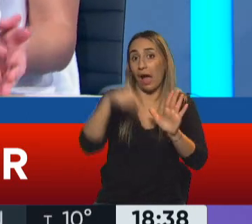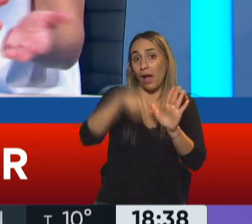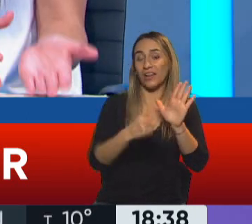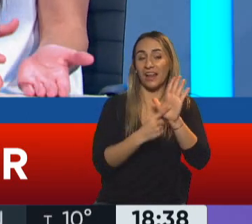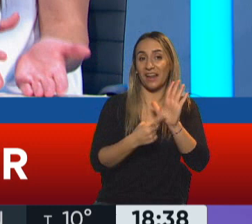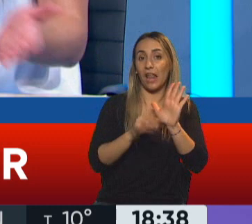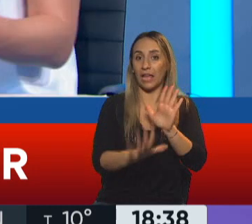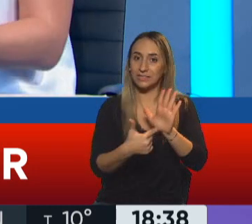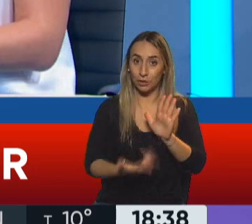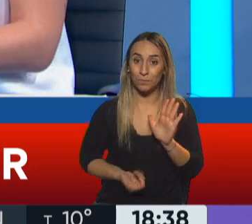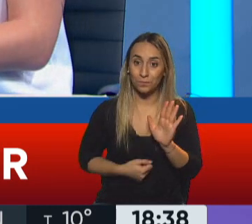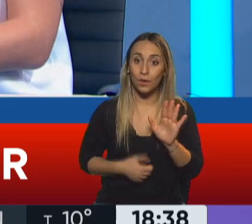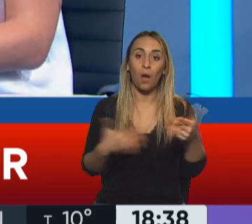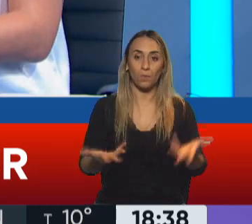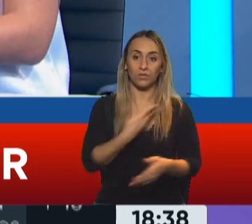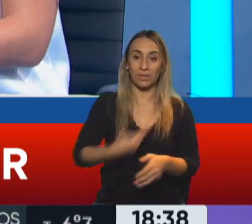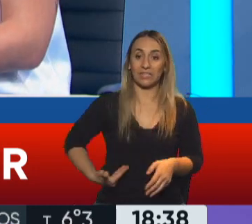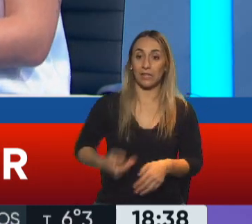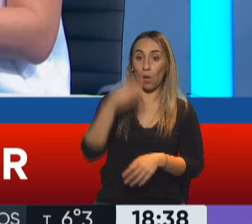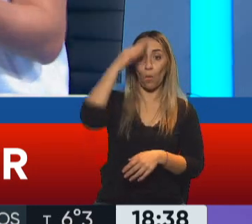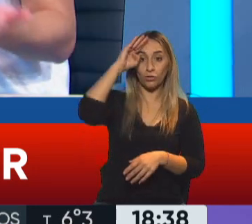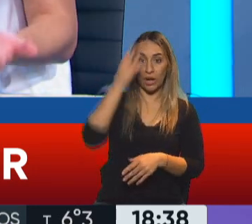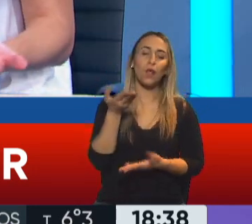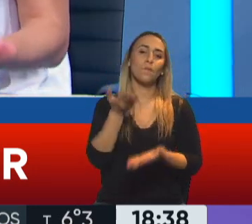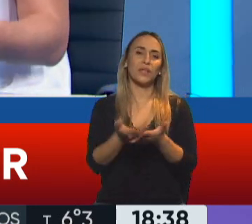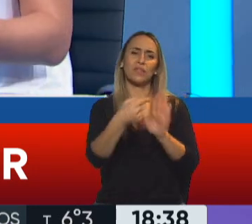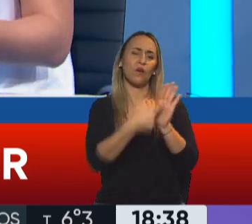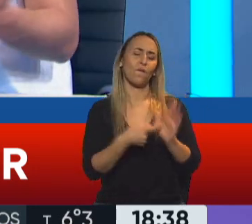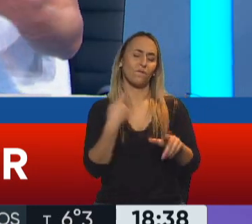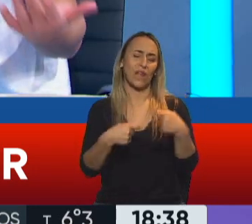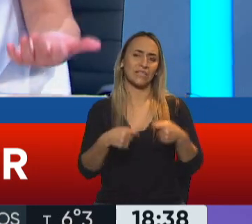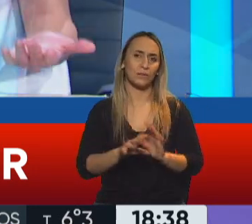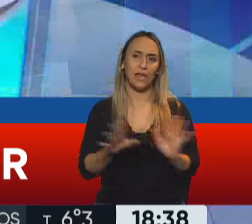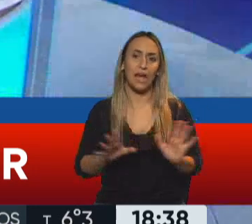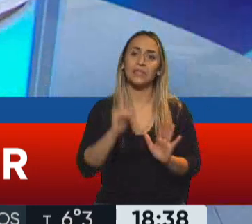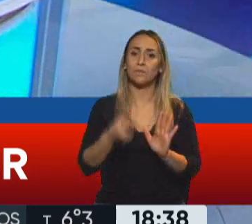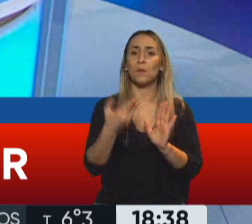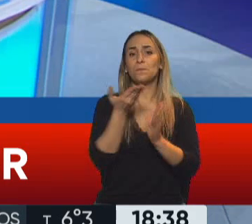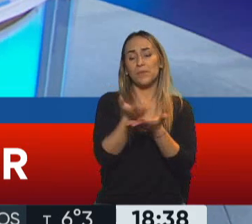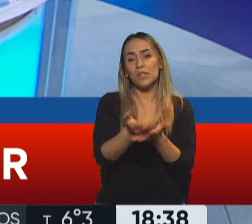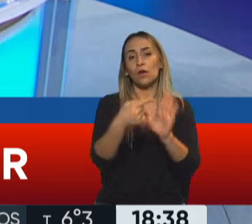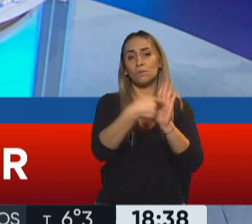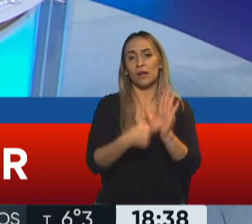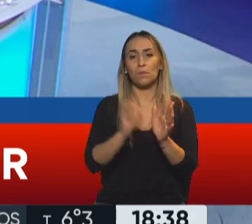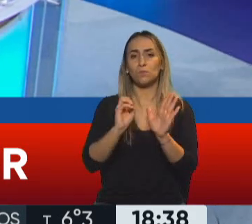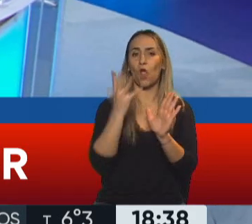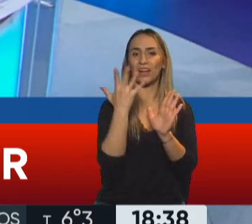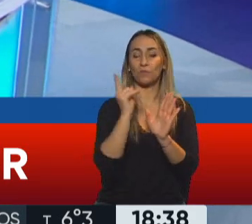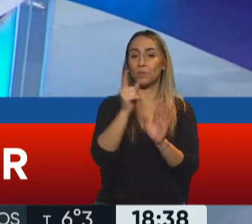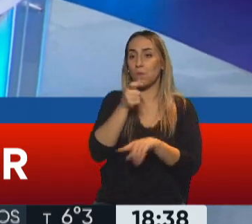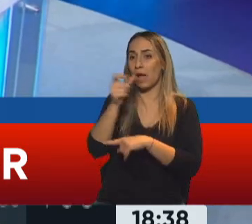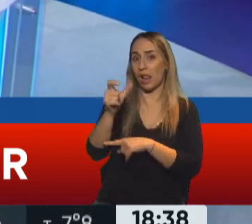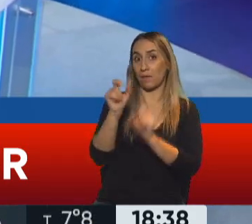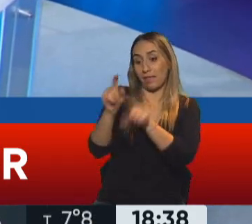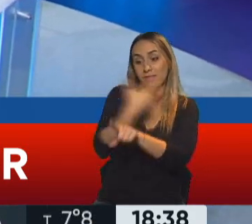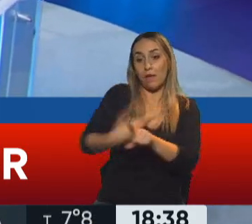en el bloque. Por eso es que Bolsonaro pidió mayor flexibilidad, una modernización. Estas son palabras que usó el presidente de